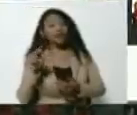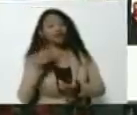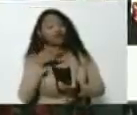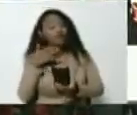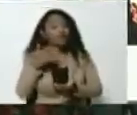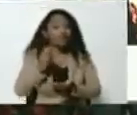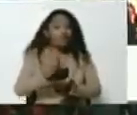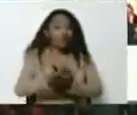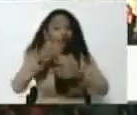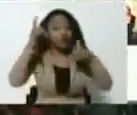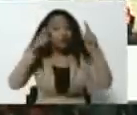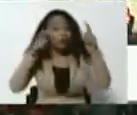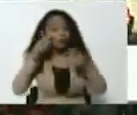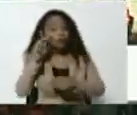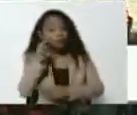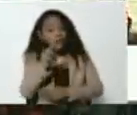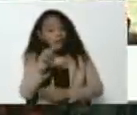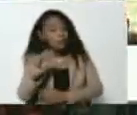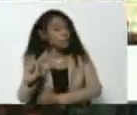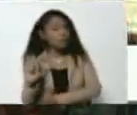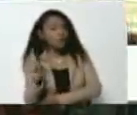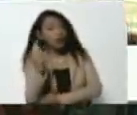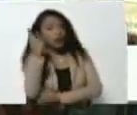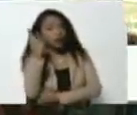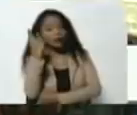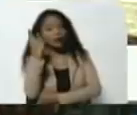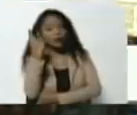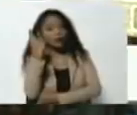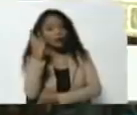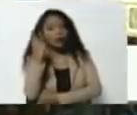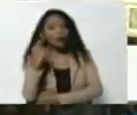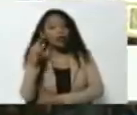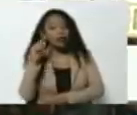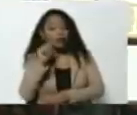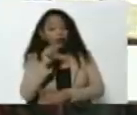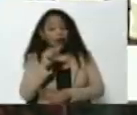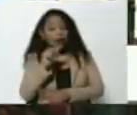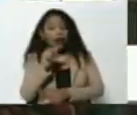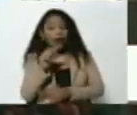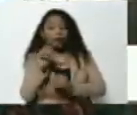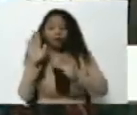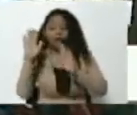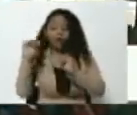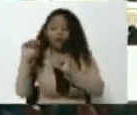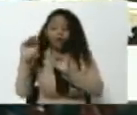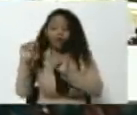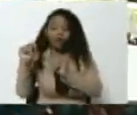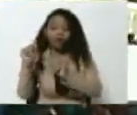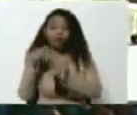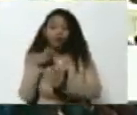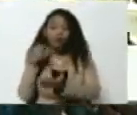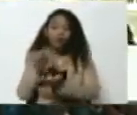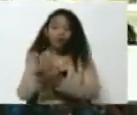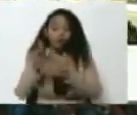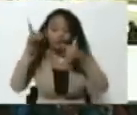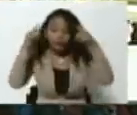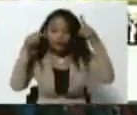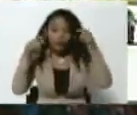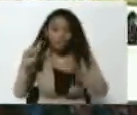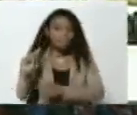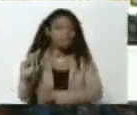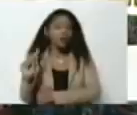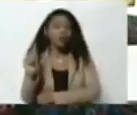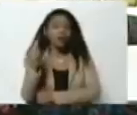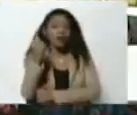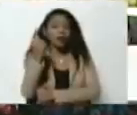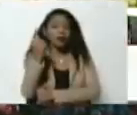comandante Chávez, por primera vez, desde que despedimos a nuestro comandante Chávez, por primera